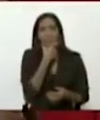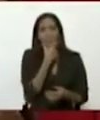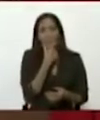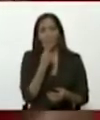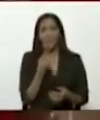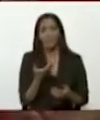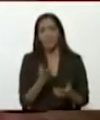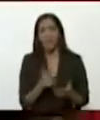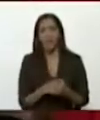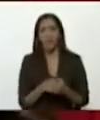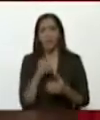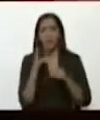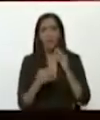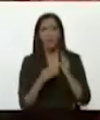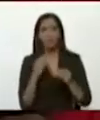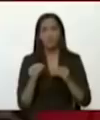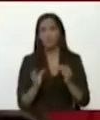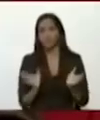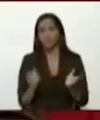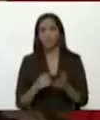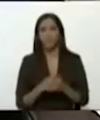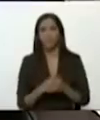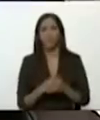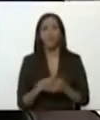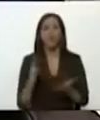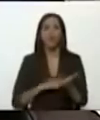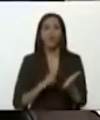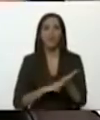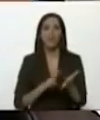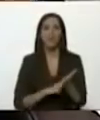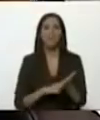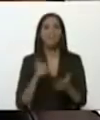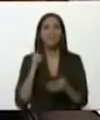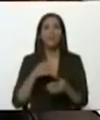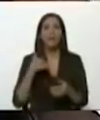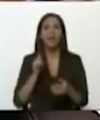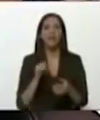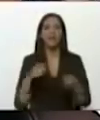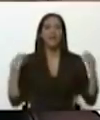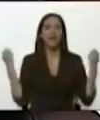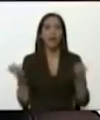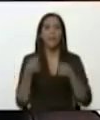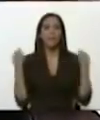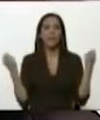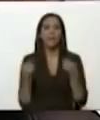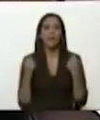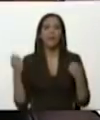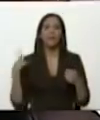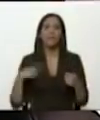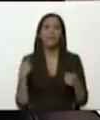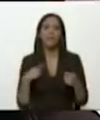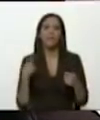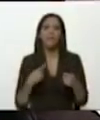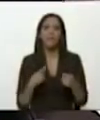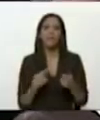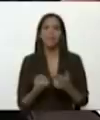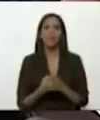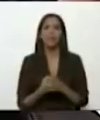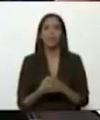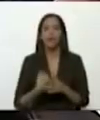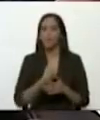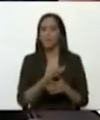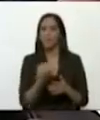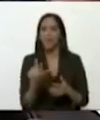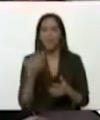la conversación y la hubiésemos hablado. Así mismo. Pero lo cierto del caso es que también hay una campaña para tener o para sembrar una serie de